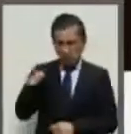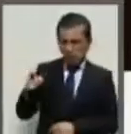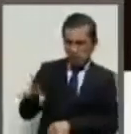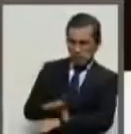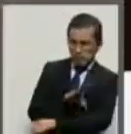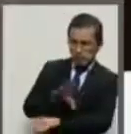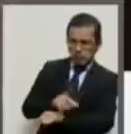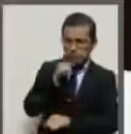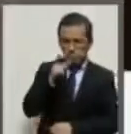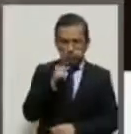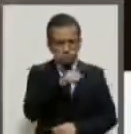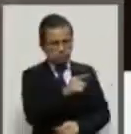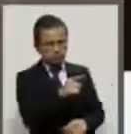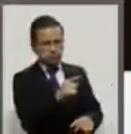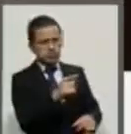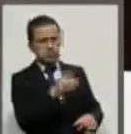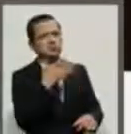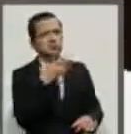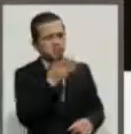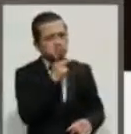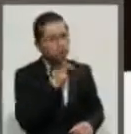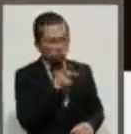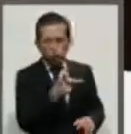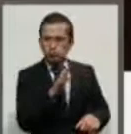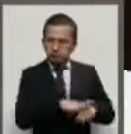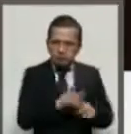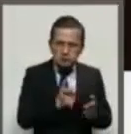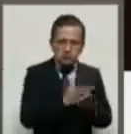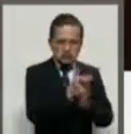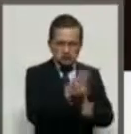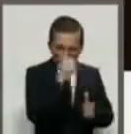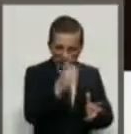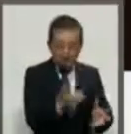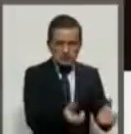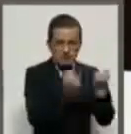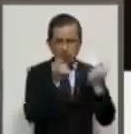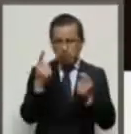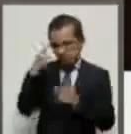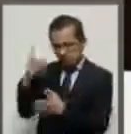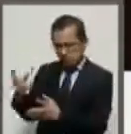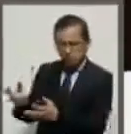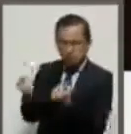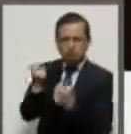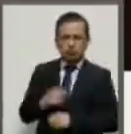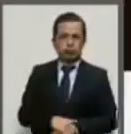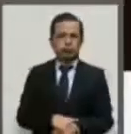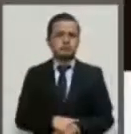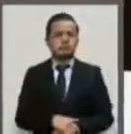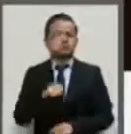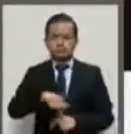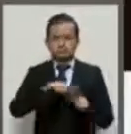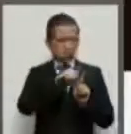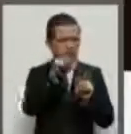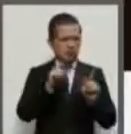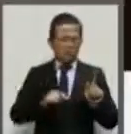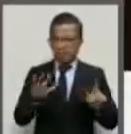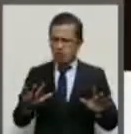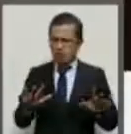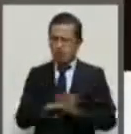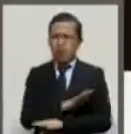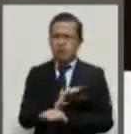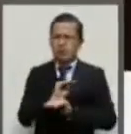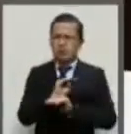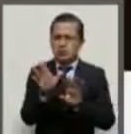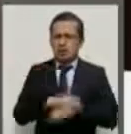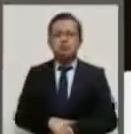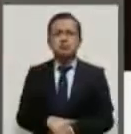y energética. Es muy claro el proceso que vive el país. Es un hecho la desconfianza de los